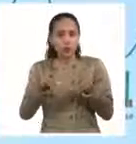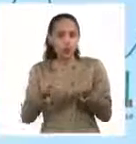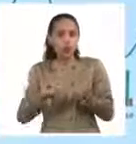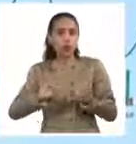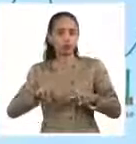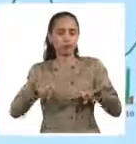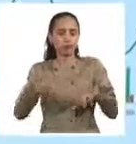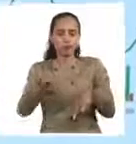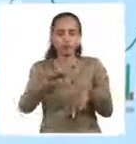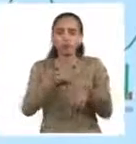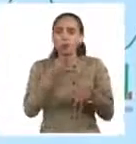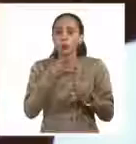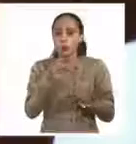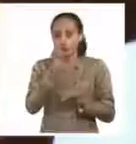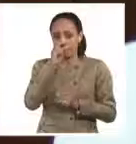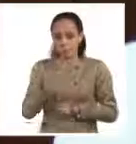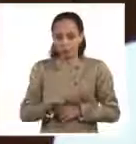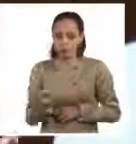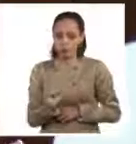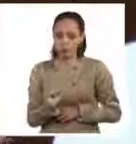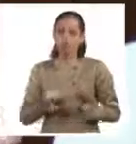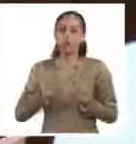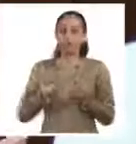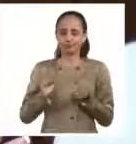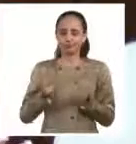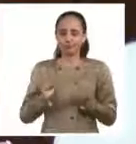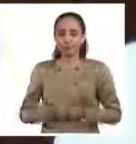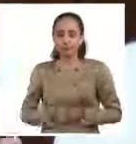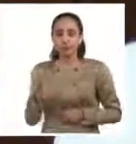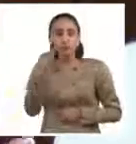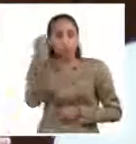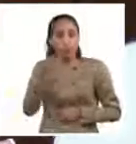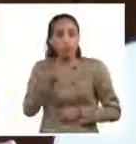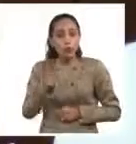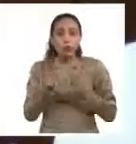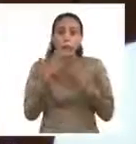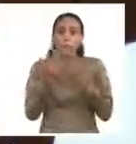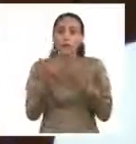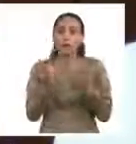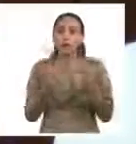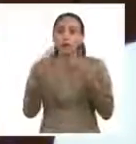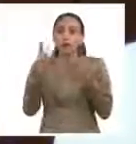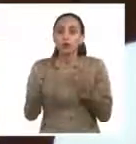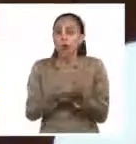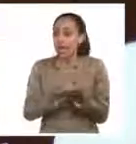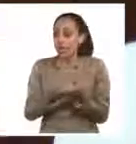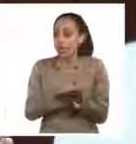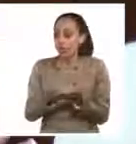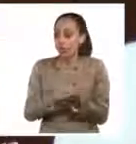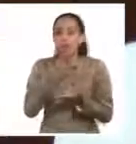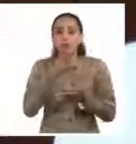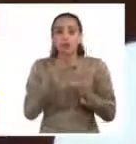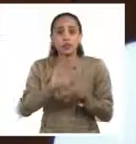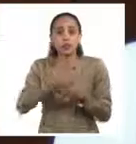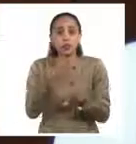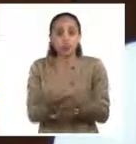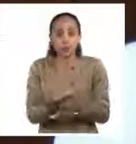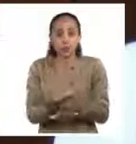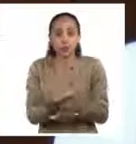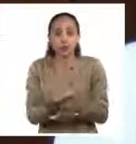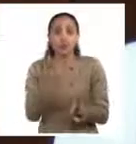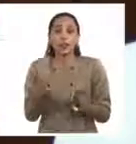contagios y la muerte de los menores. Este yo pienso que es el mejor de los resultados. Ningún fallecido después de la campaña de vacunación en ninguna